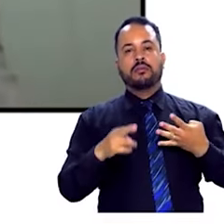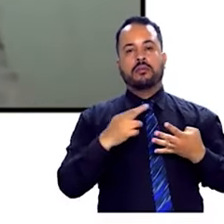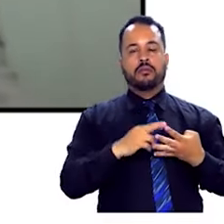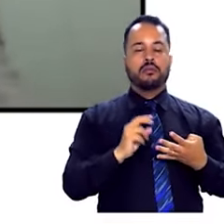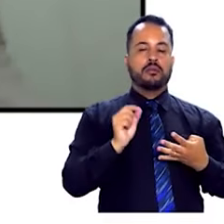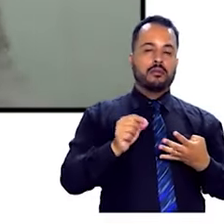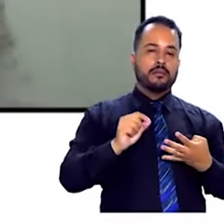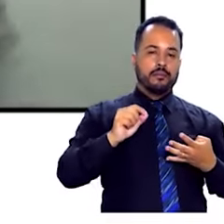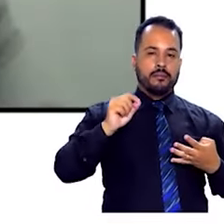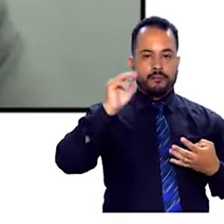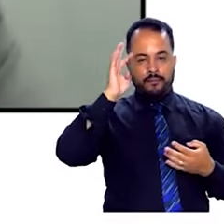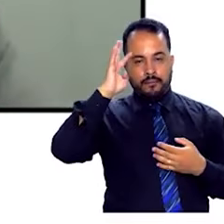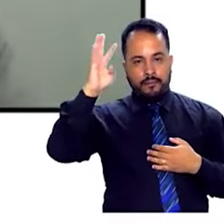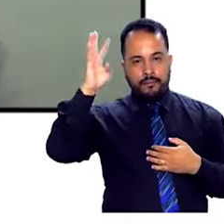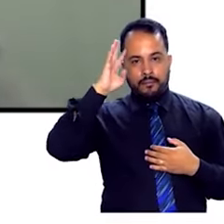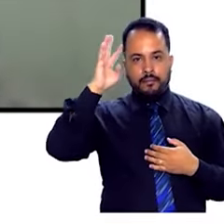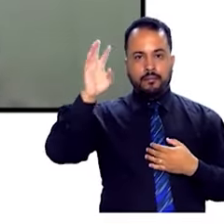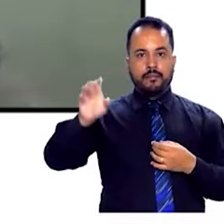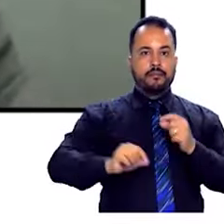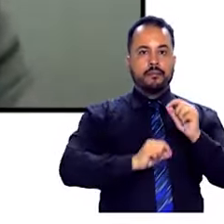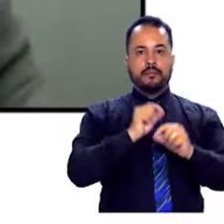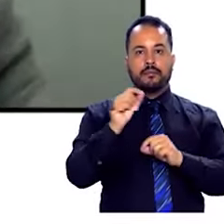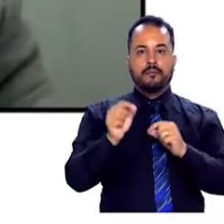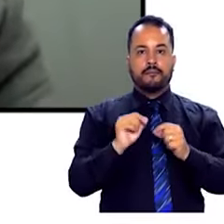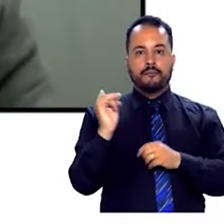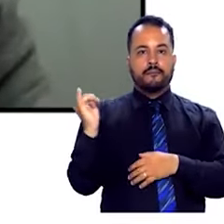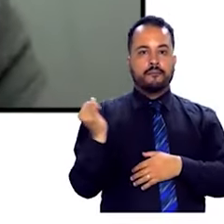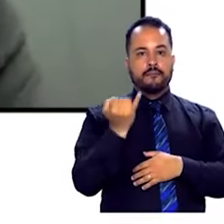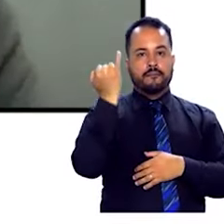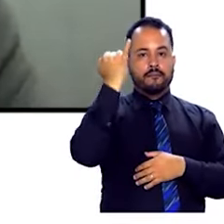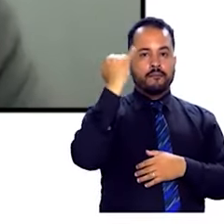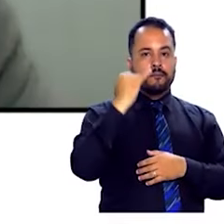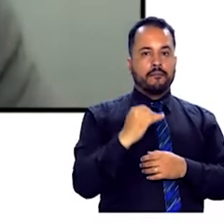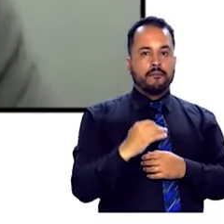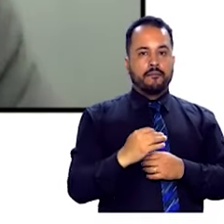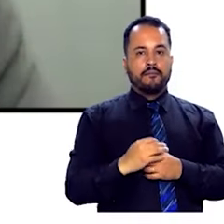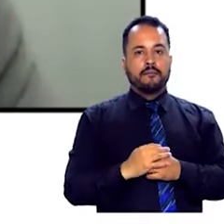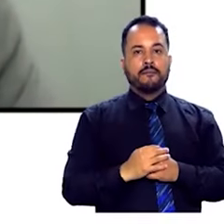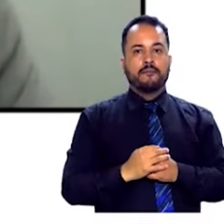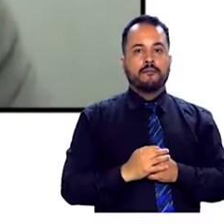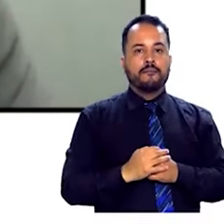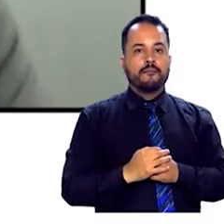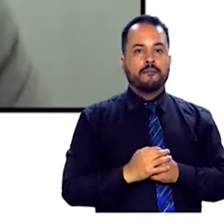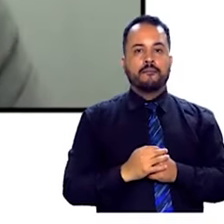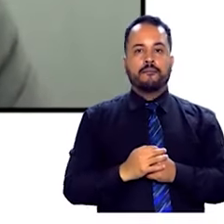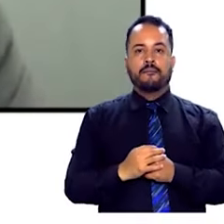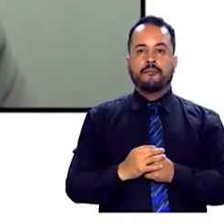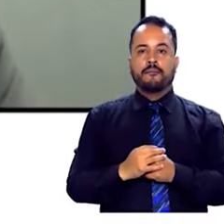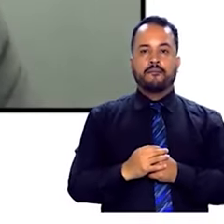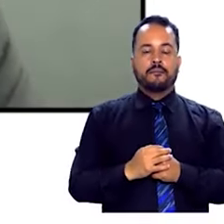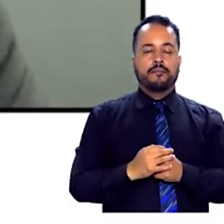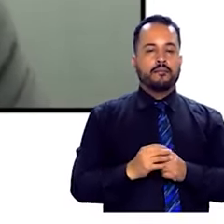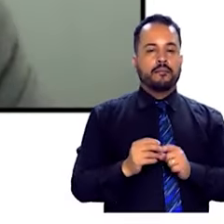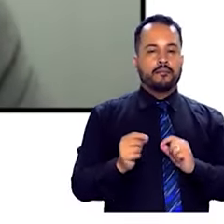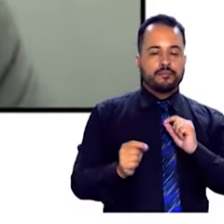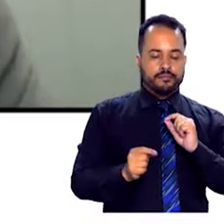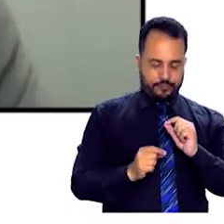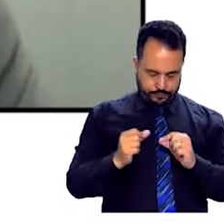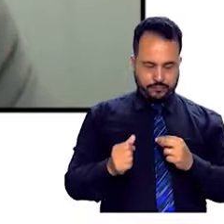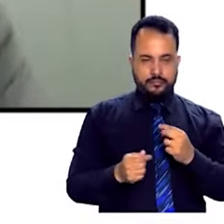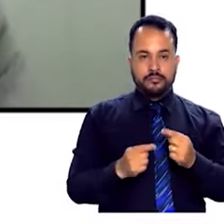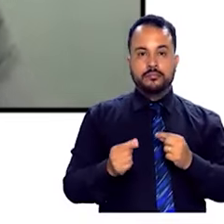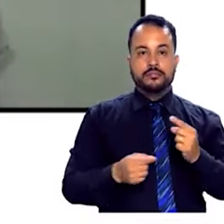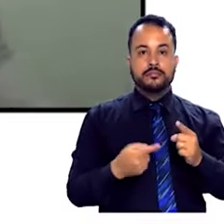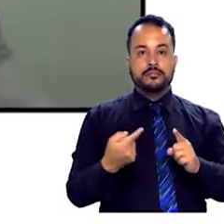magnitud del error cometido la magnitud no necesita ser un prevaricato necesita ser una violación dolosa de la